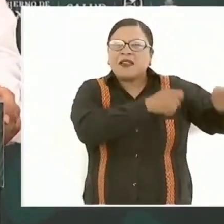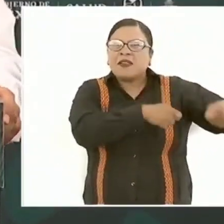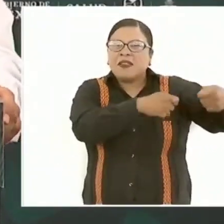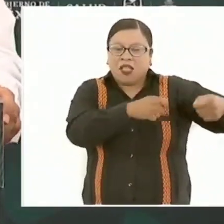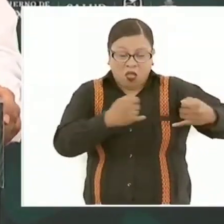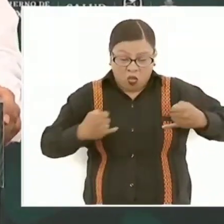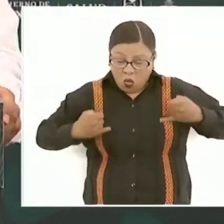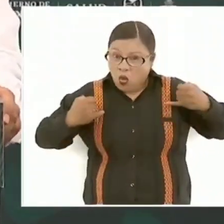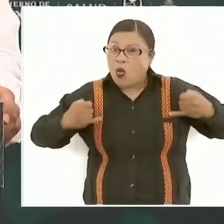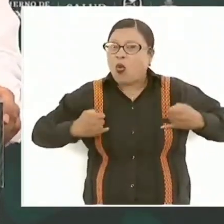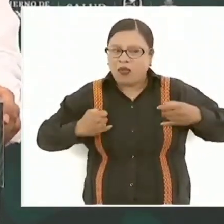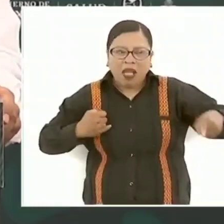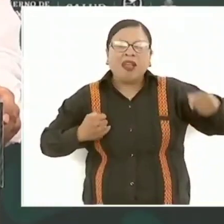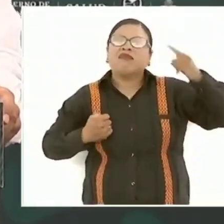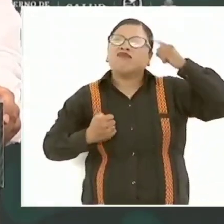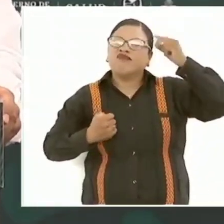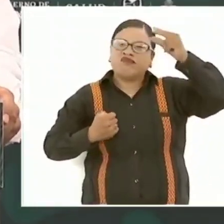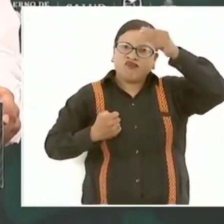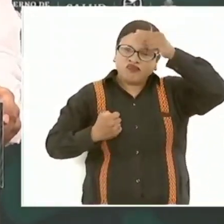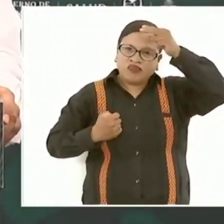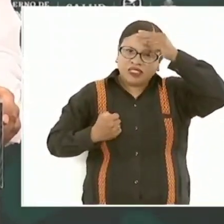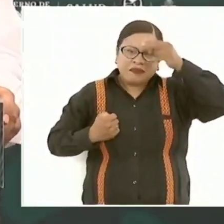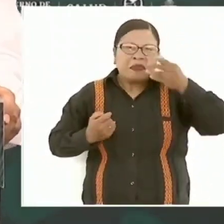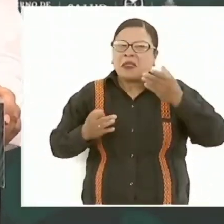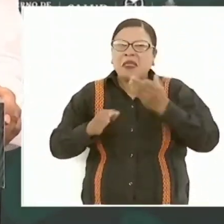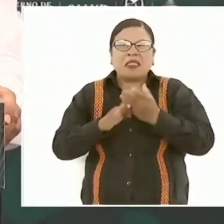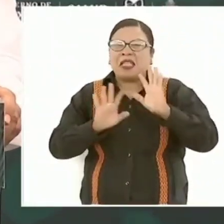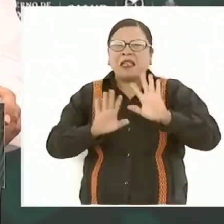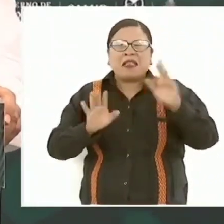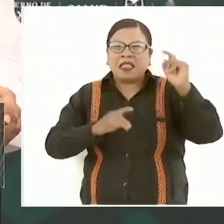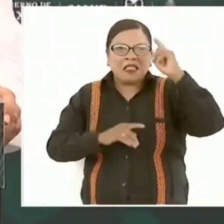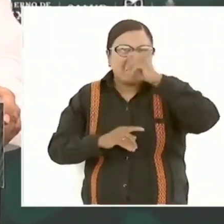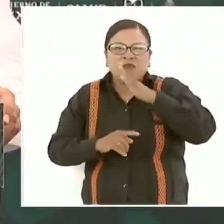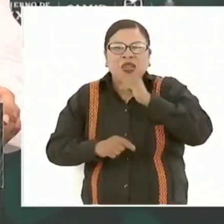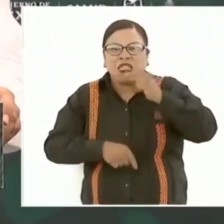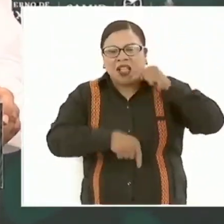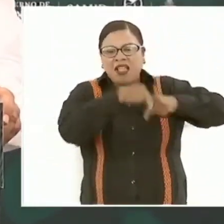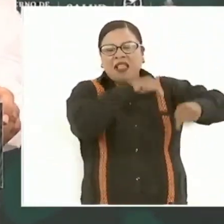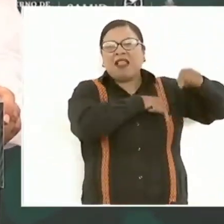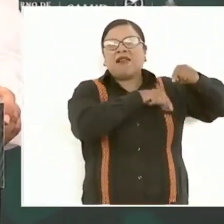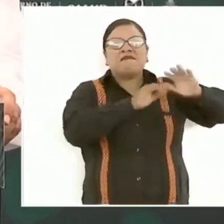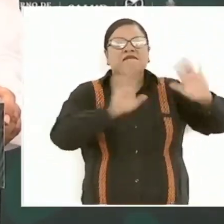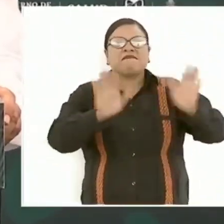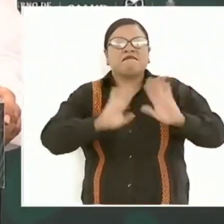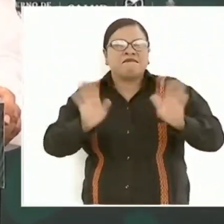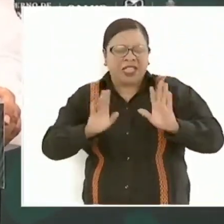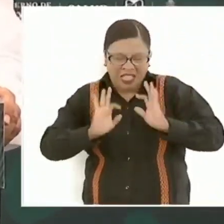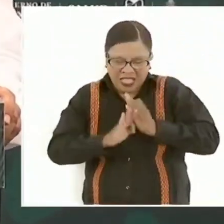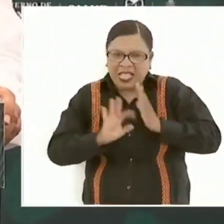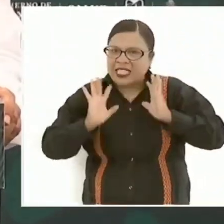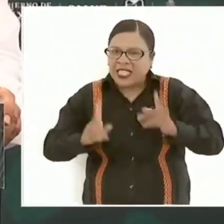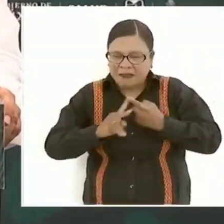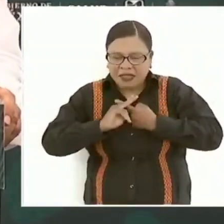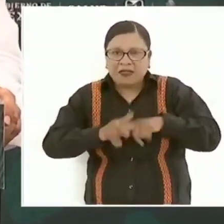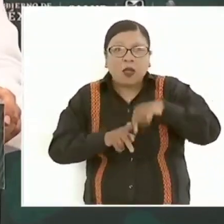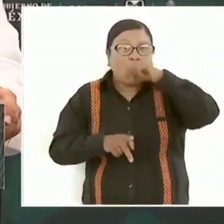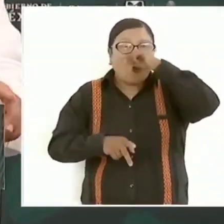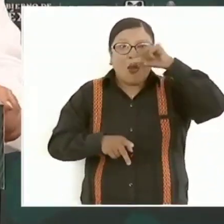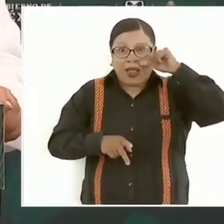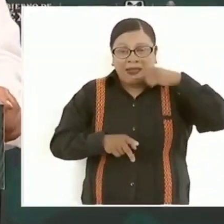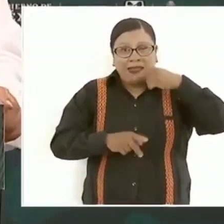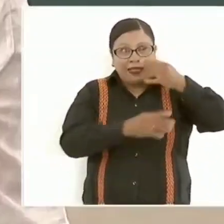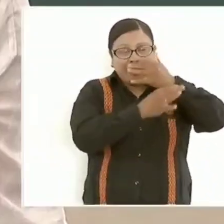ya, muy conscientes. Ya va a ser muy difícil darle marcha atrás a lo que ya iniciamos. Juárez decía,